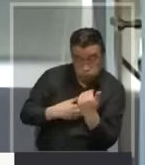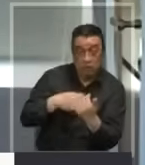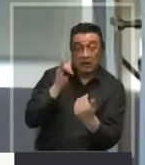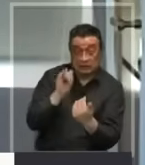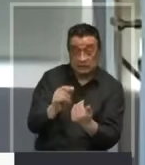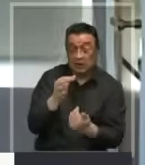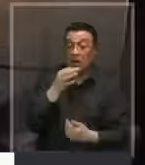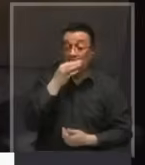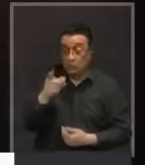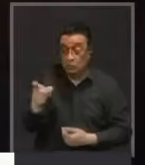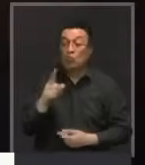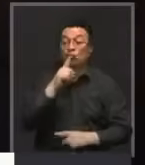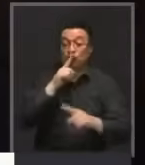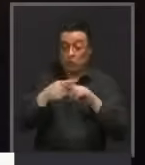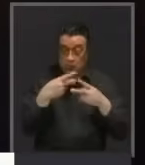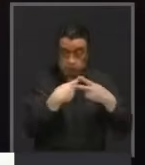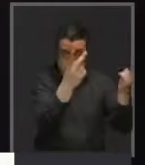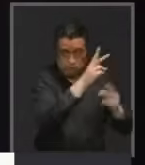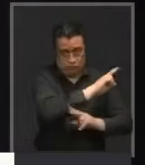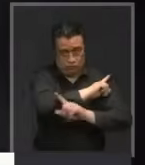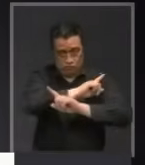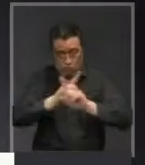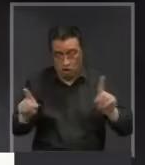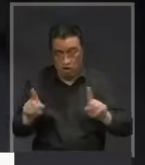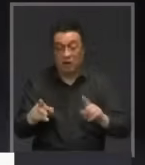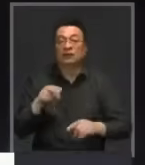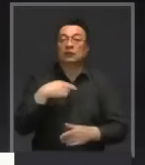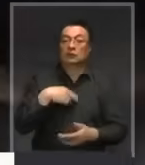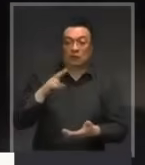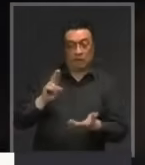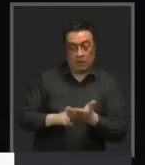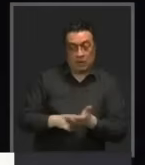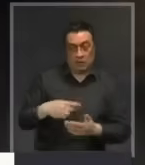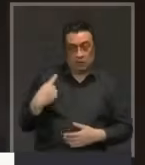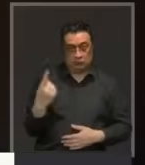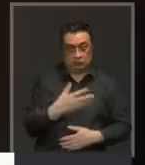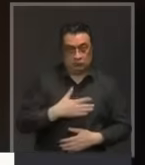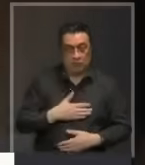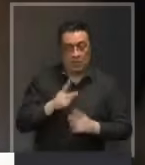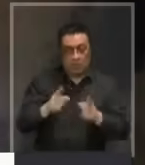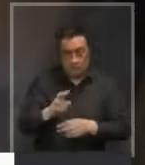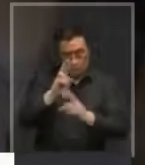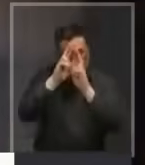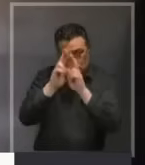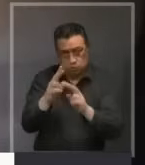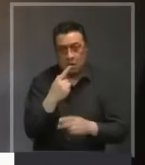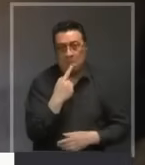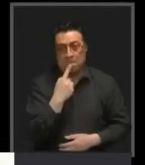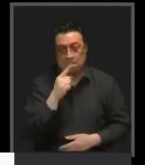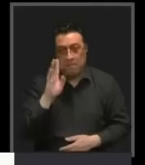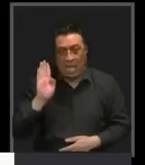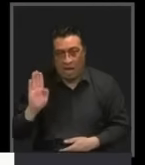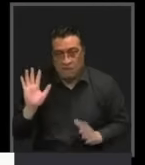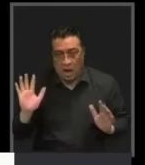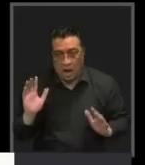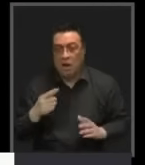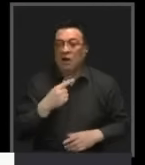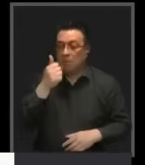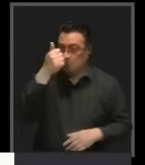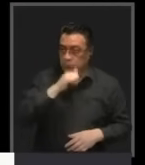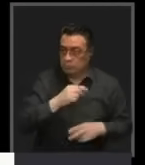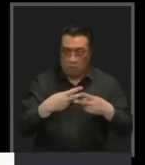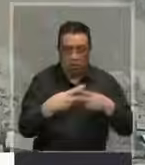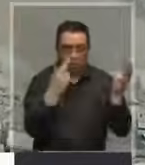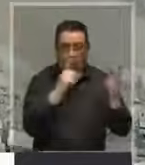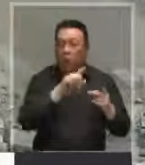algo respecto a su protección, la verdad es que nosotros tenemos que honrar esa palabra, ¿eh? Y por lo tanto, por eso es